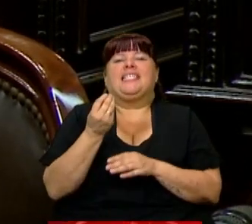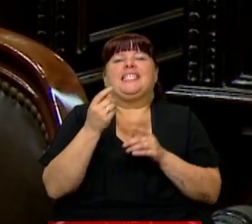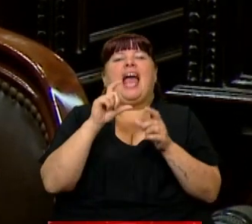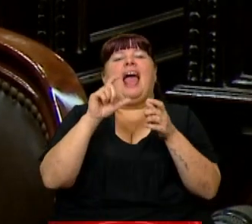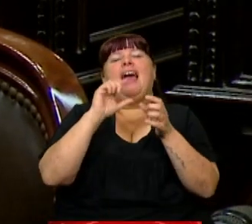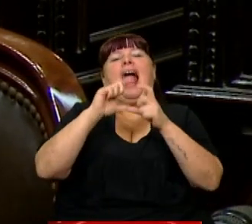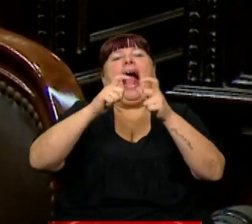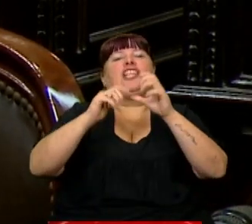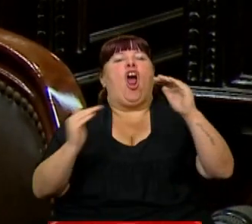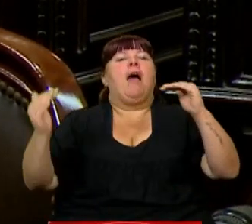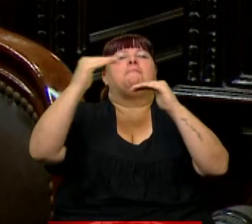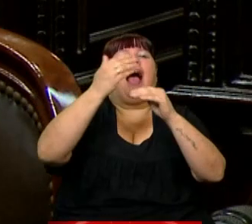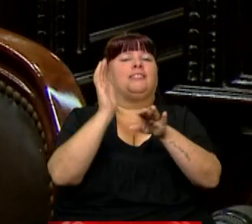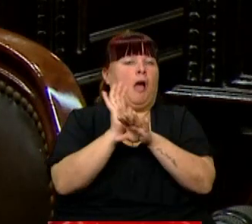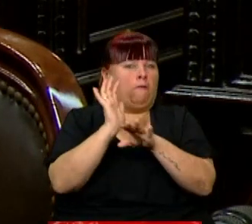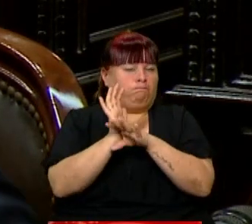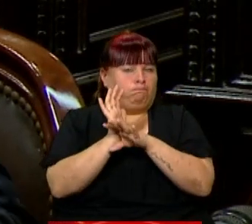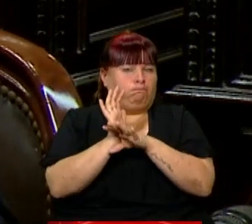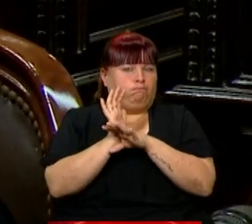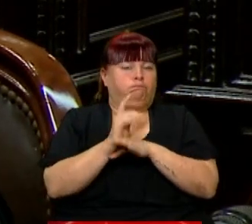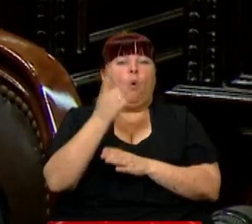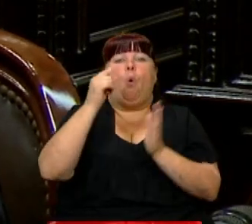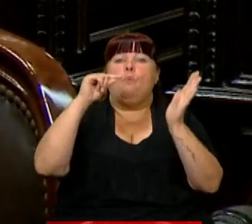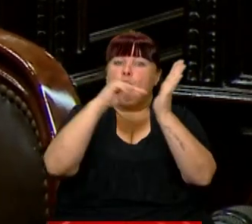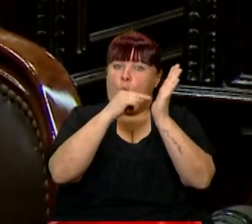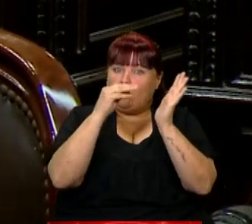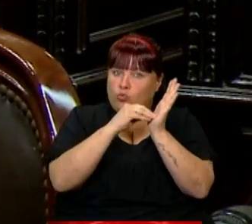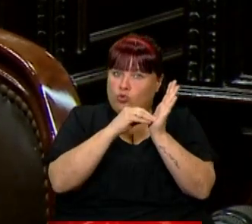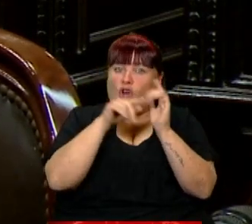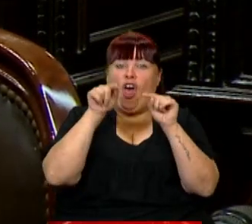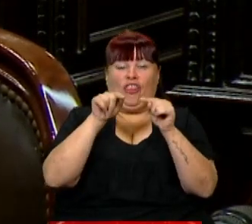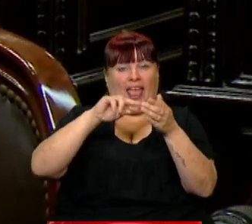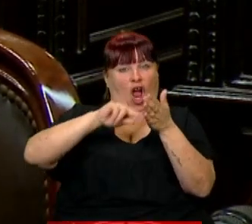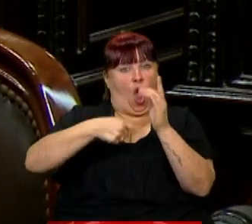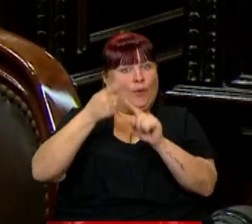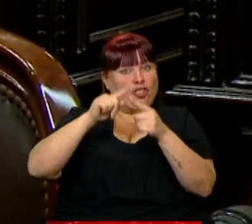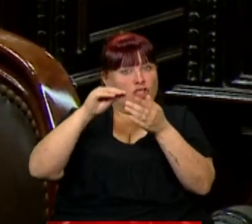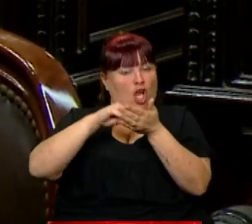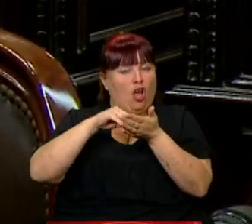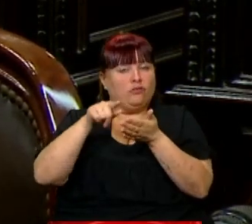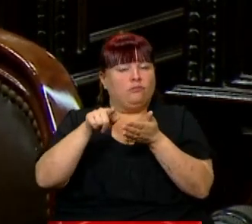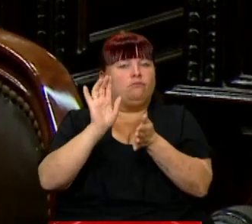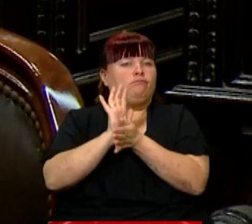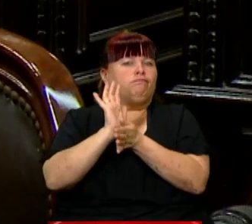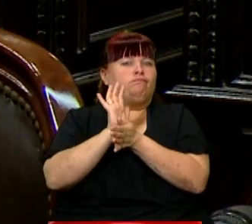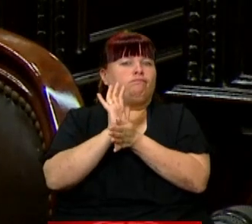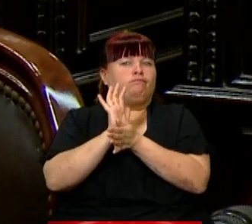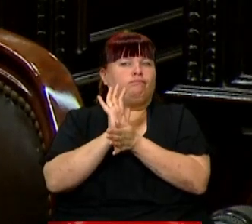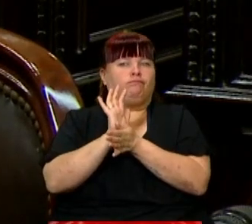elevar la categorización? Significa que una cláusula de esta convención va a